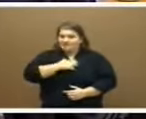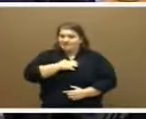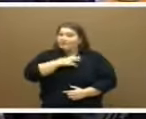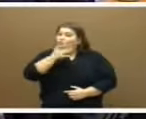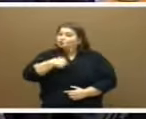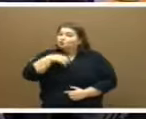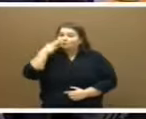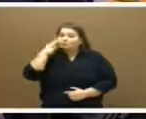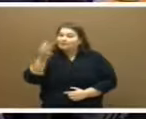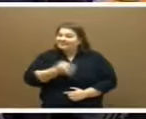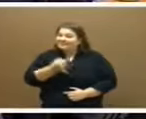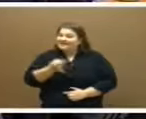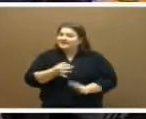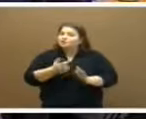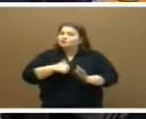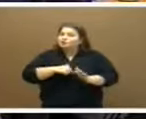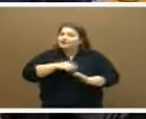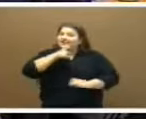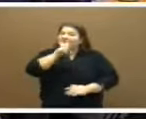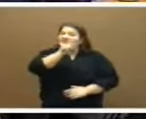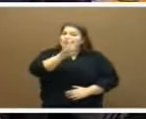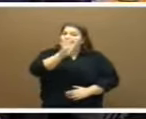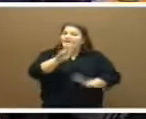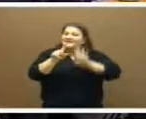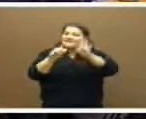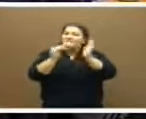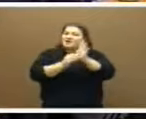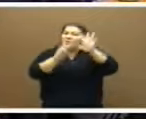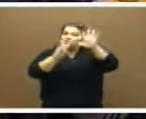mucha prudencia, que seguimos teniendo